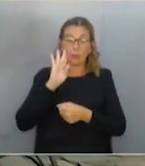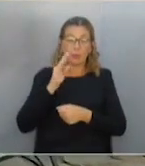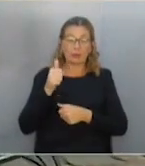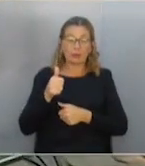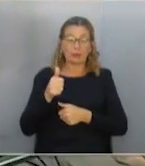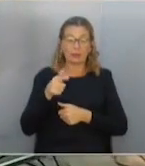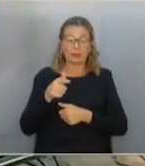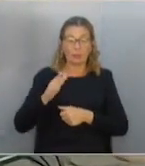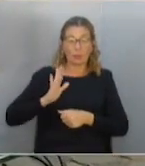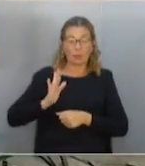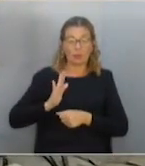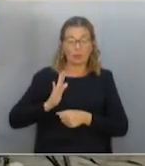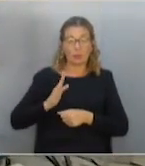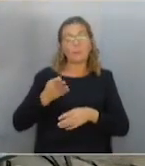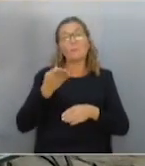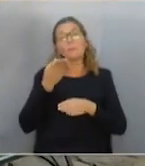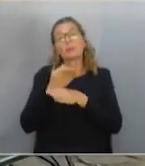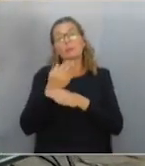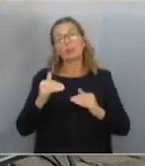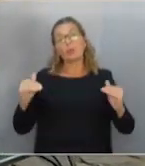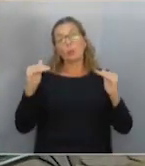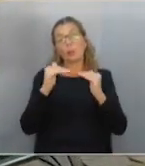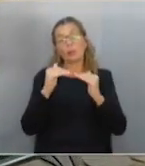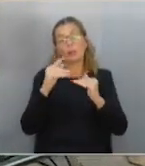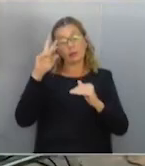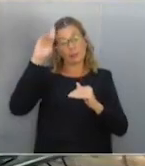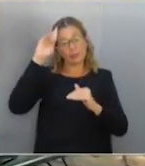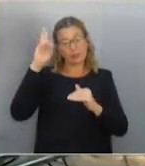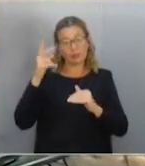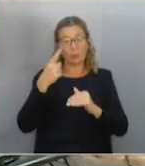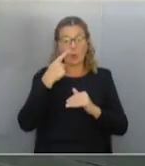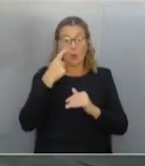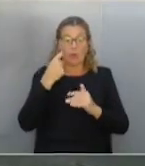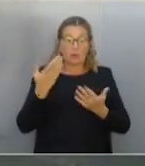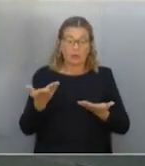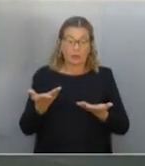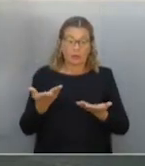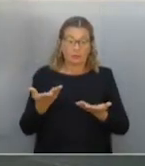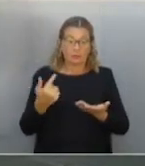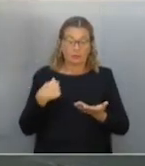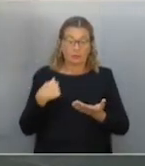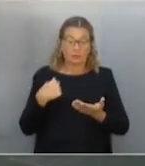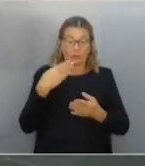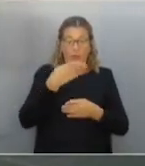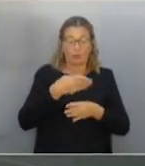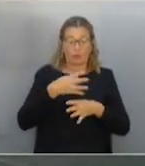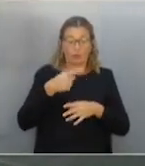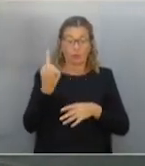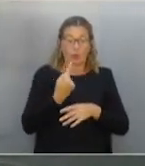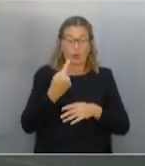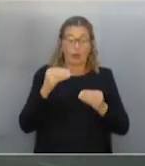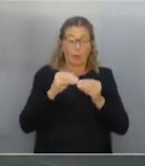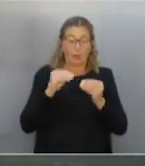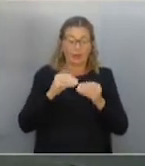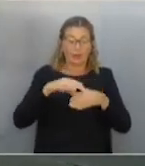Como ellas son mujeres, están reclamando igualdad y respeto comparado a los varones. Marcho sola, a veces con una amiga, con compañera de trabajo, con la